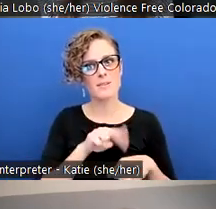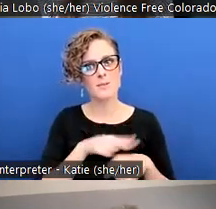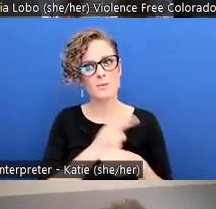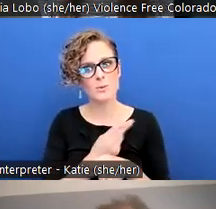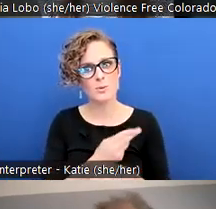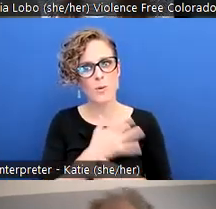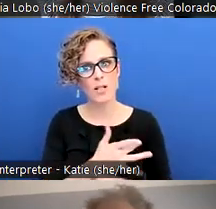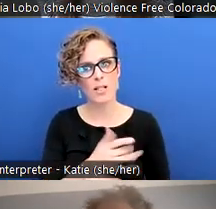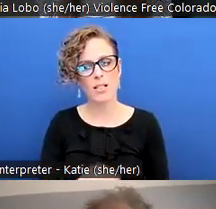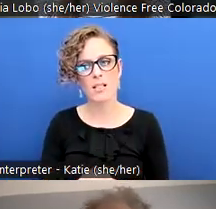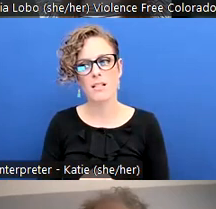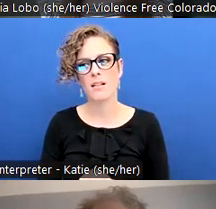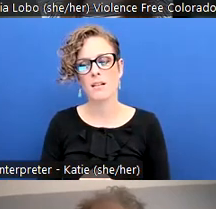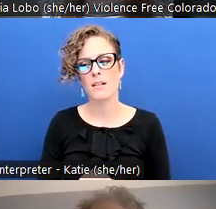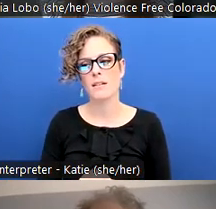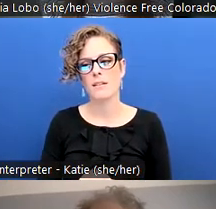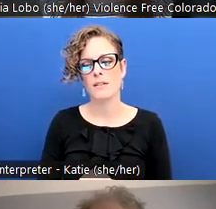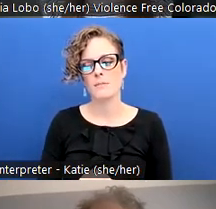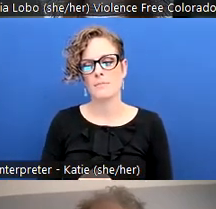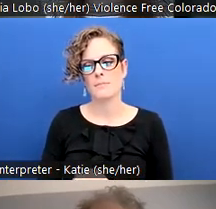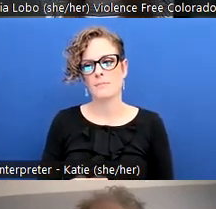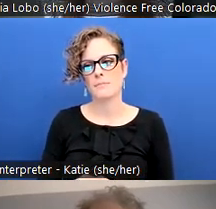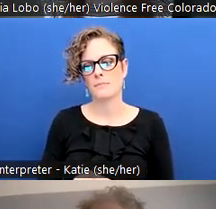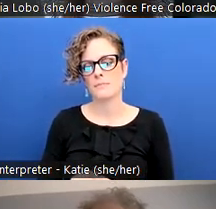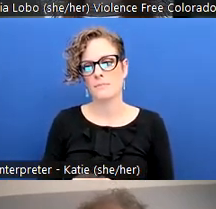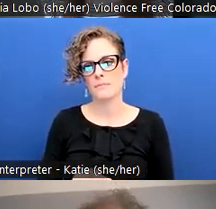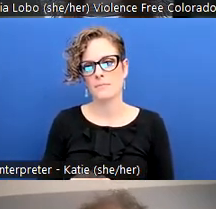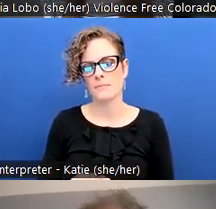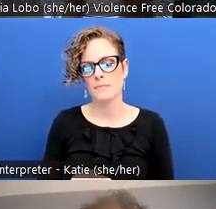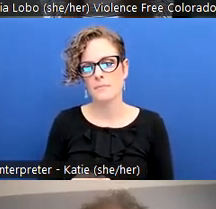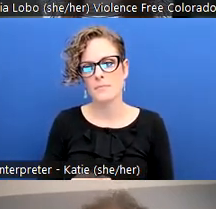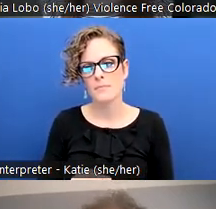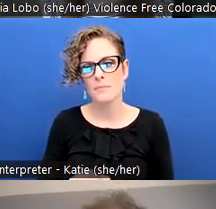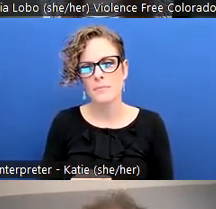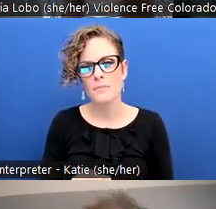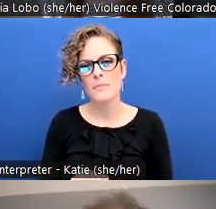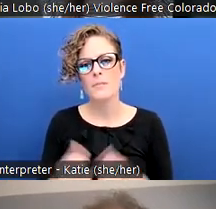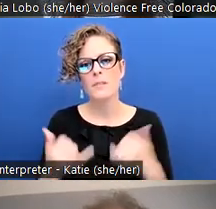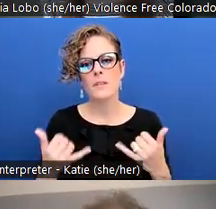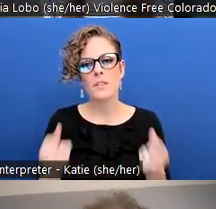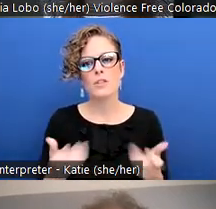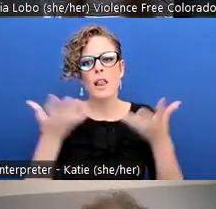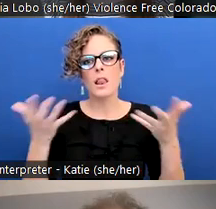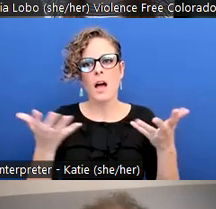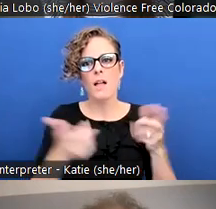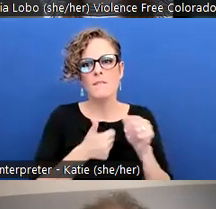acostumbra. También había preocupaciones relacionadas con, ahorita no hay muchas